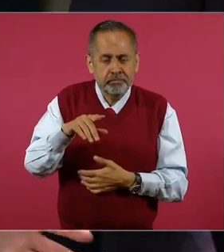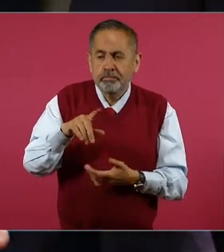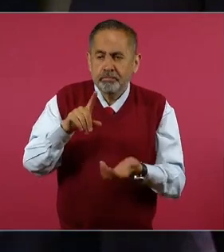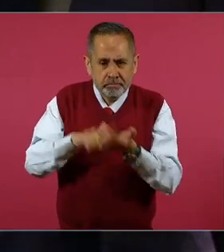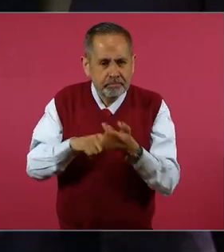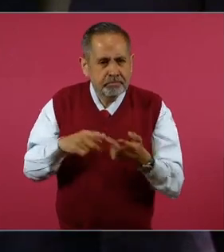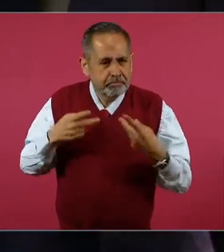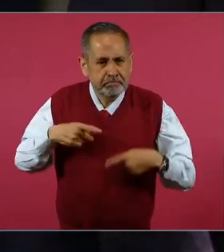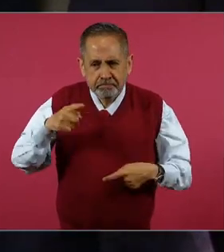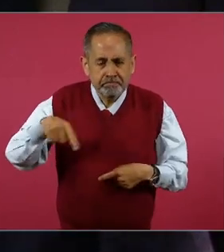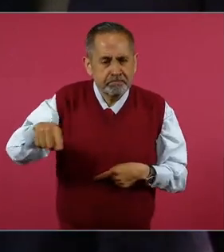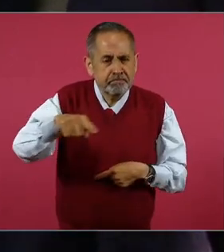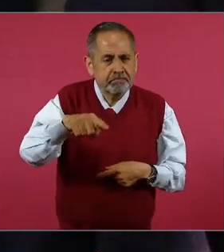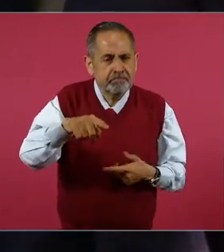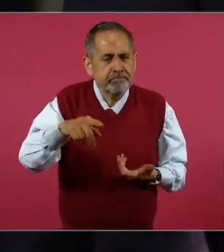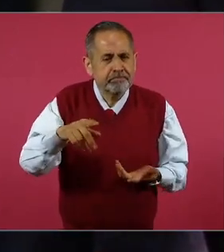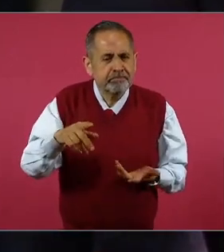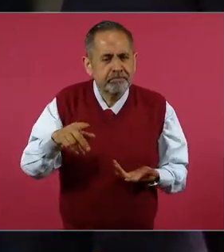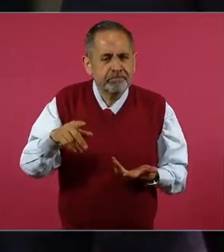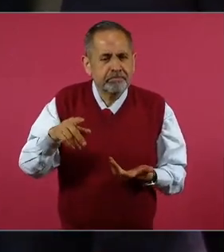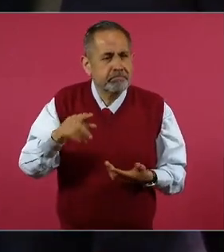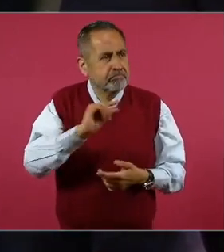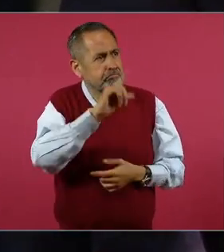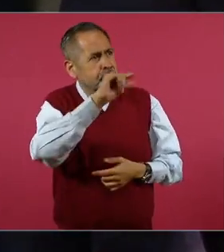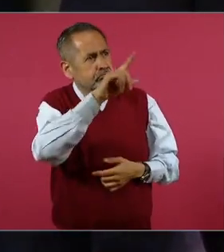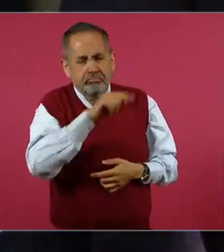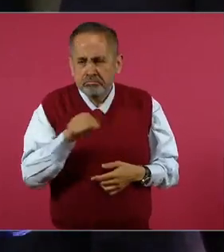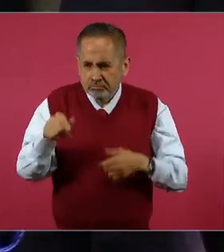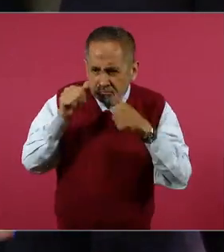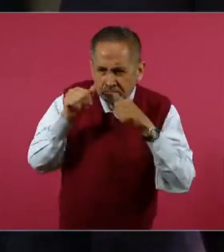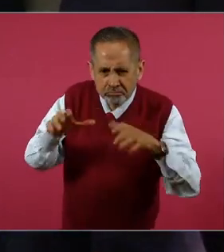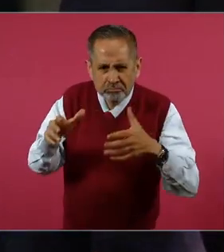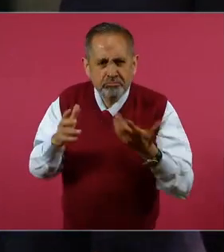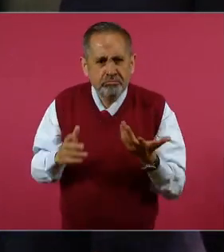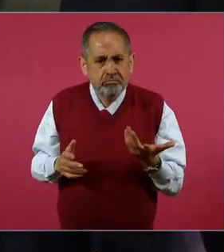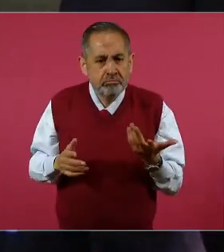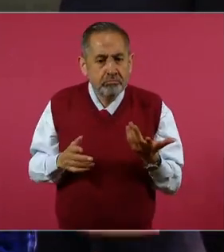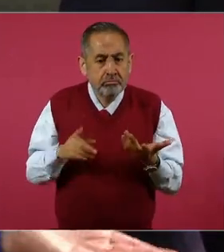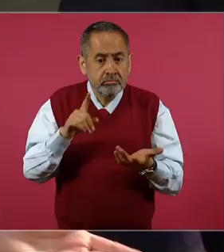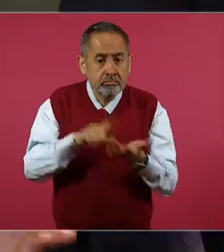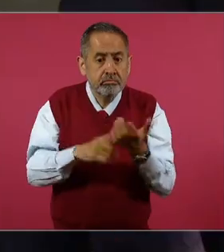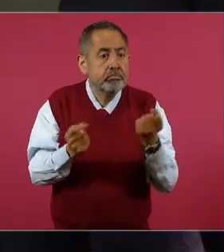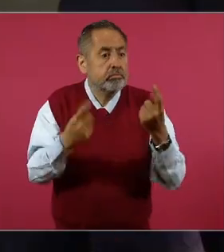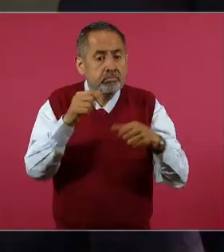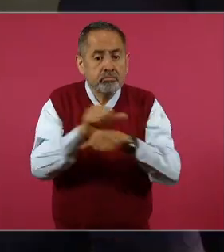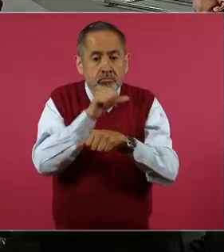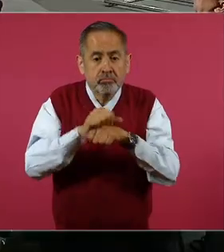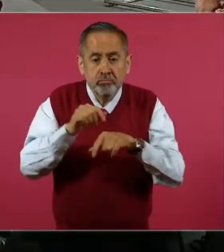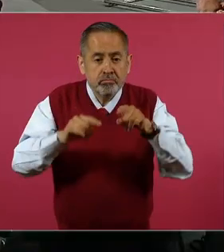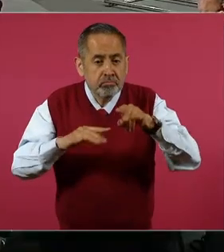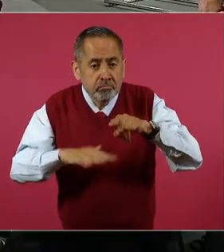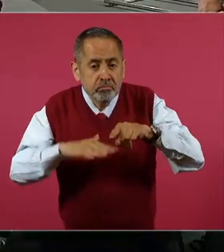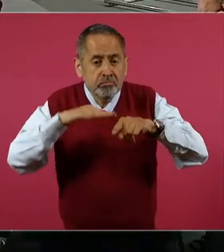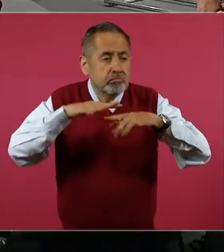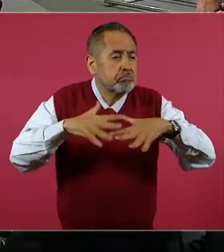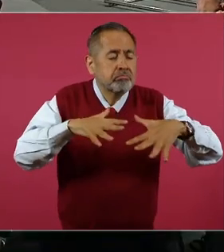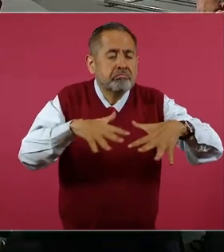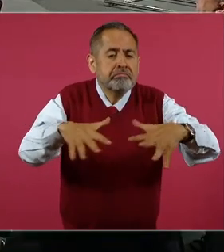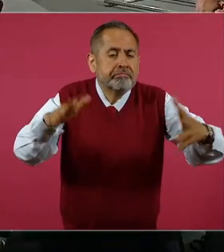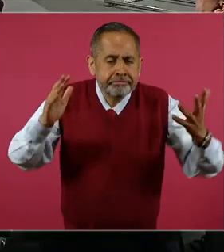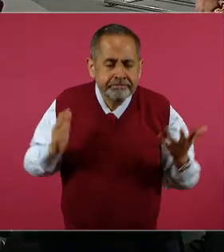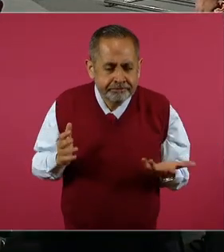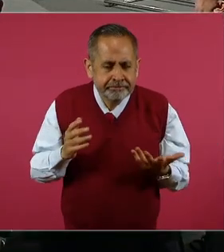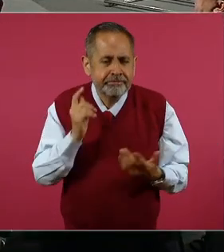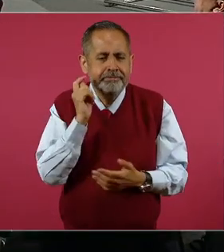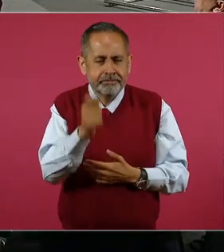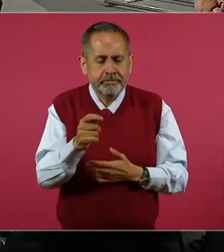también de los de alto nivel, han quedado los vehículos inundados y están flotando, y todo tiene que